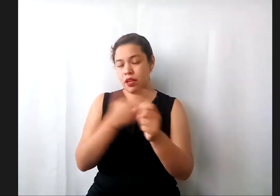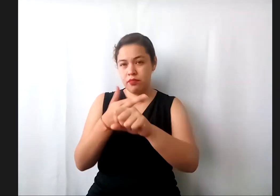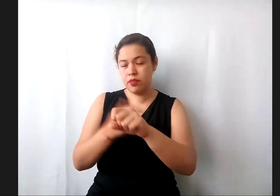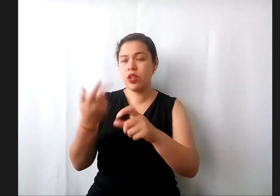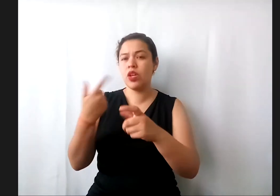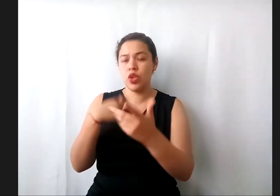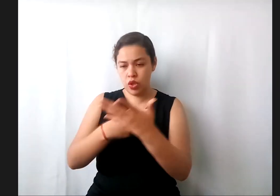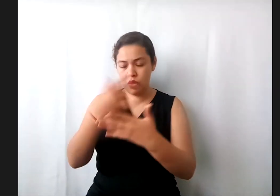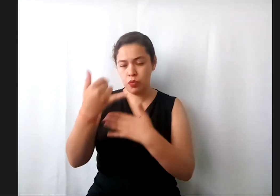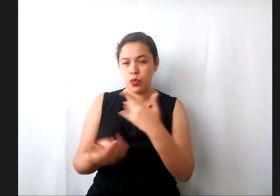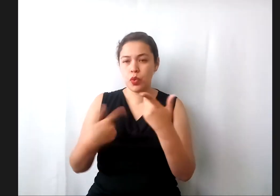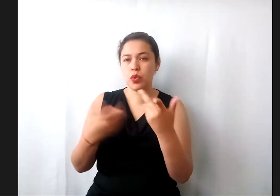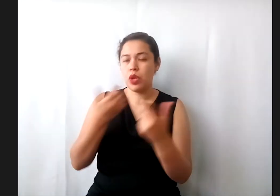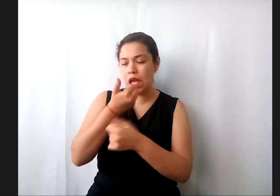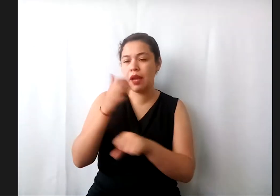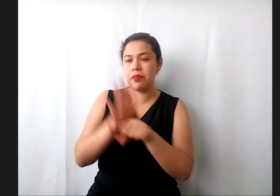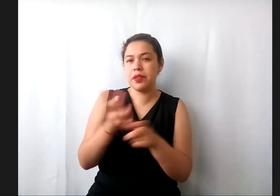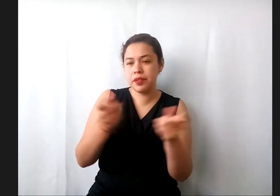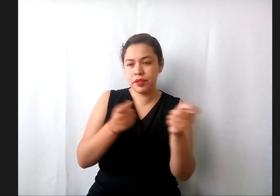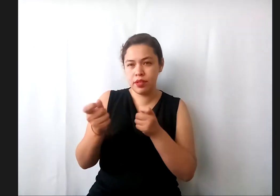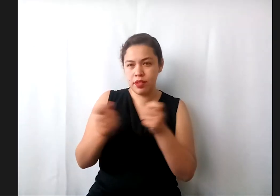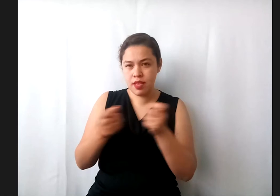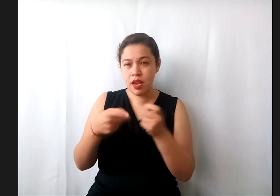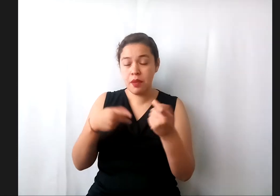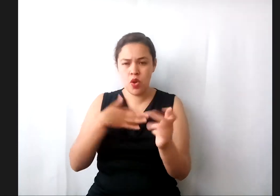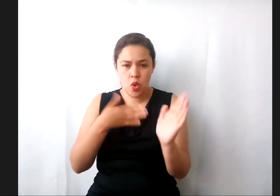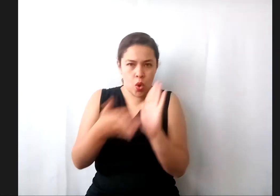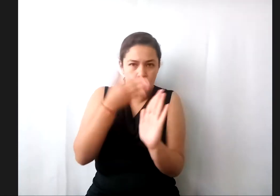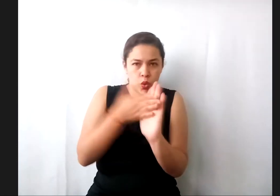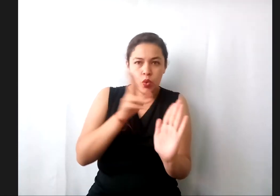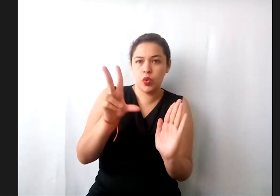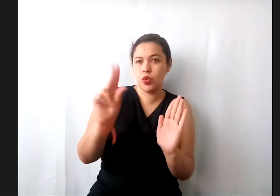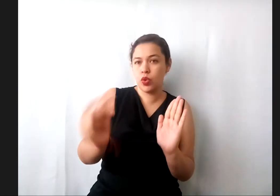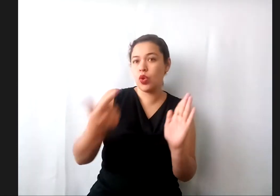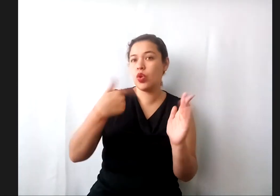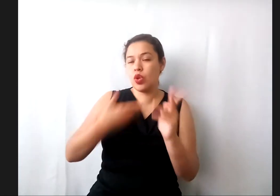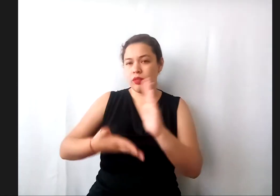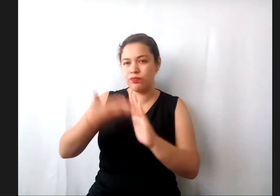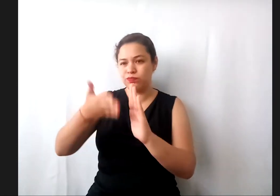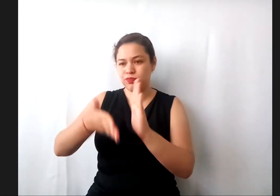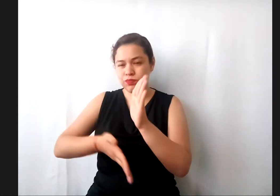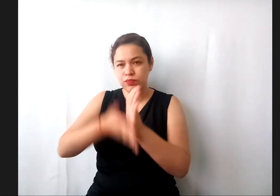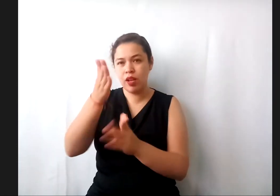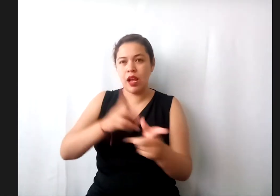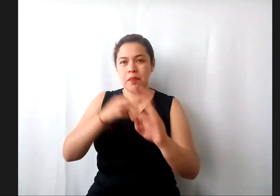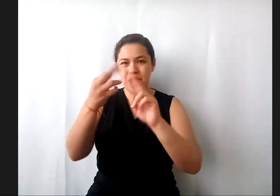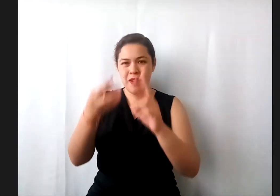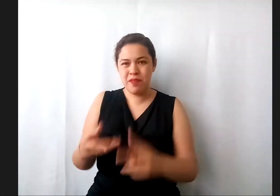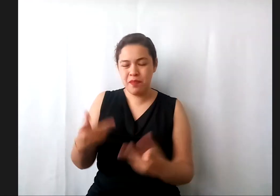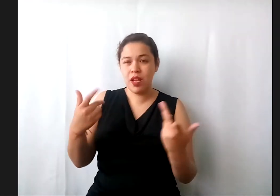proyecto de remodelación, pero yo no construyo, yo no voy y tiro bardas, yo no contrato